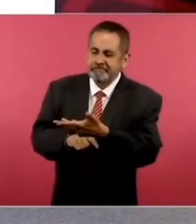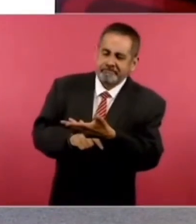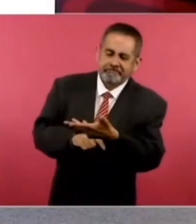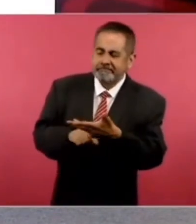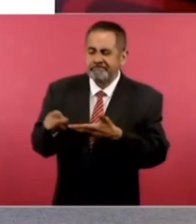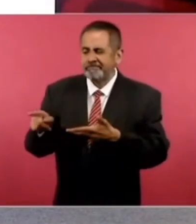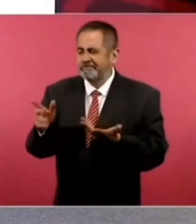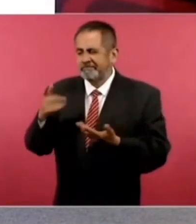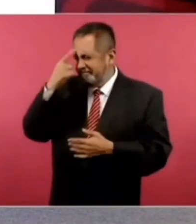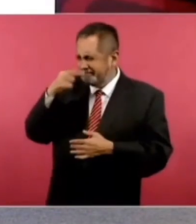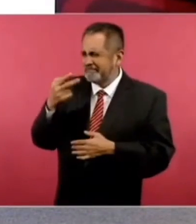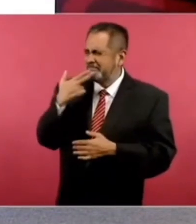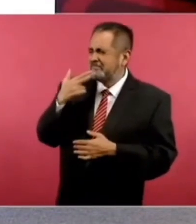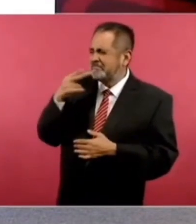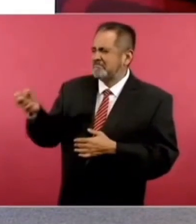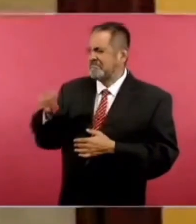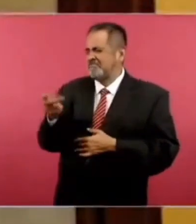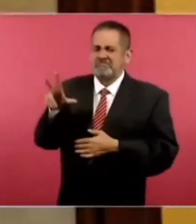tanto como poner